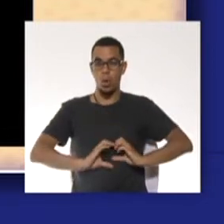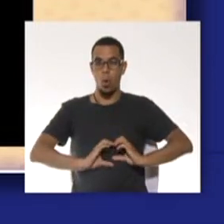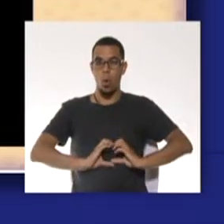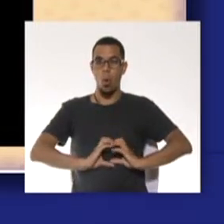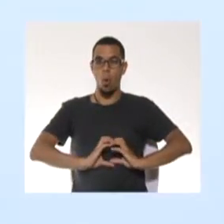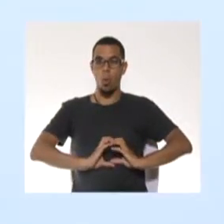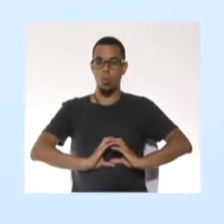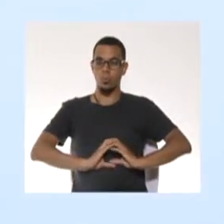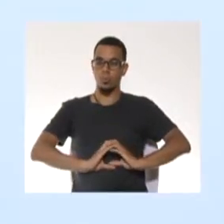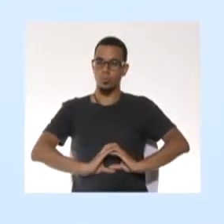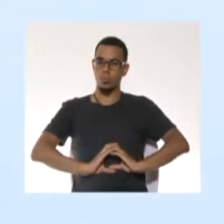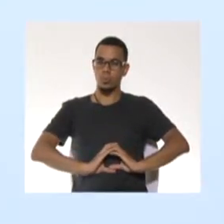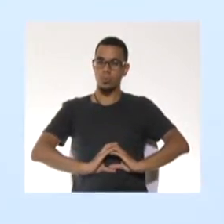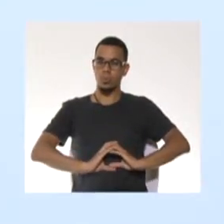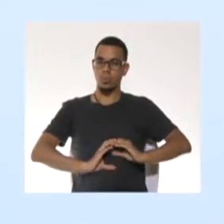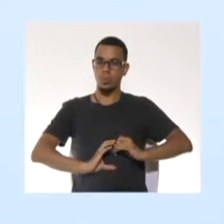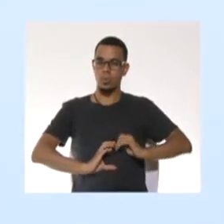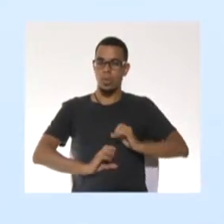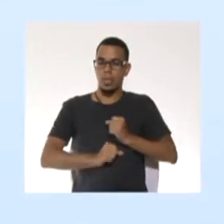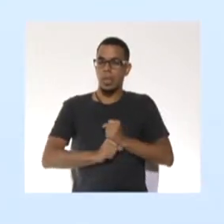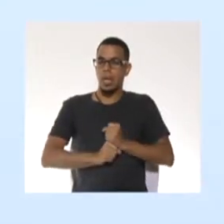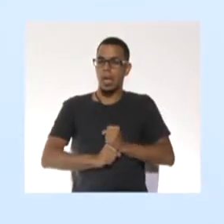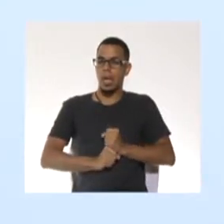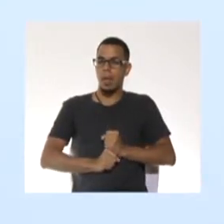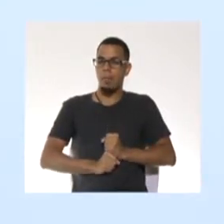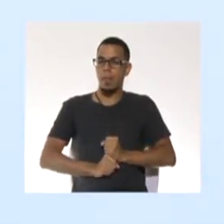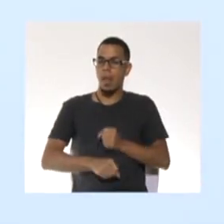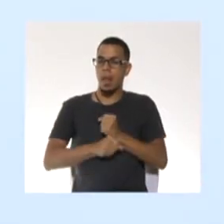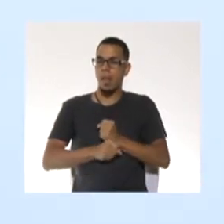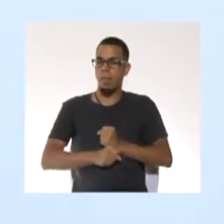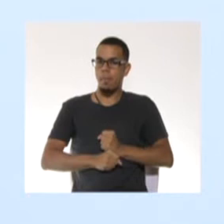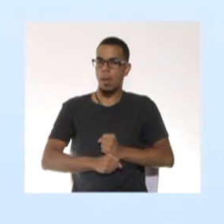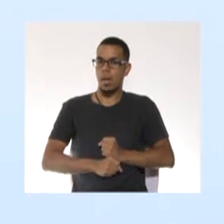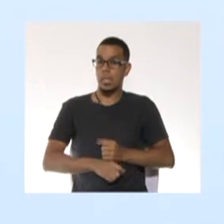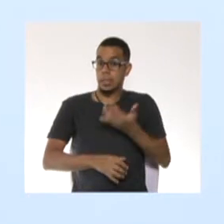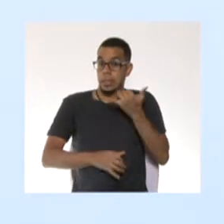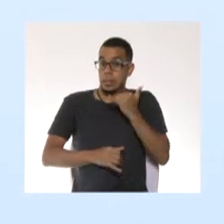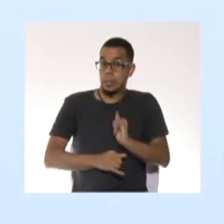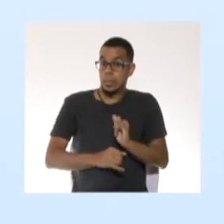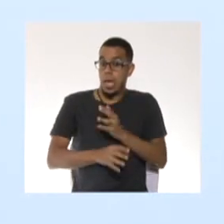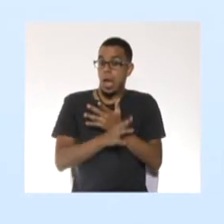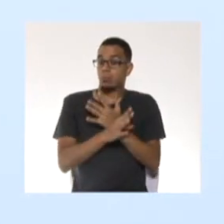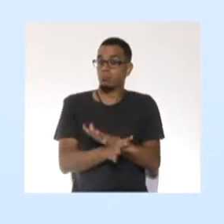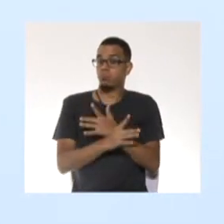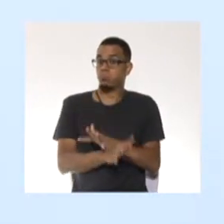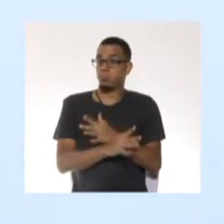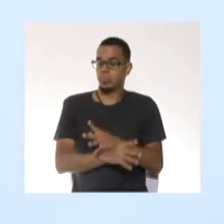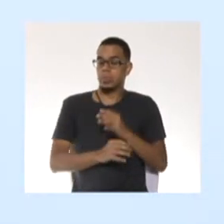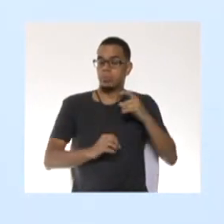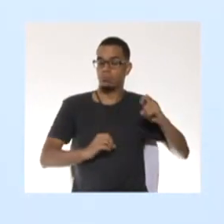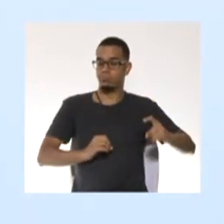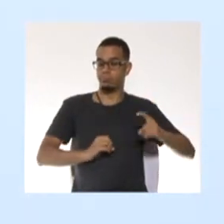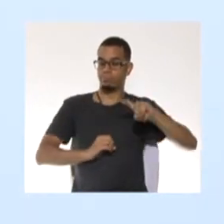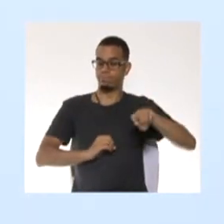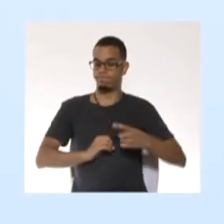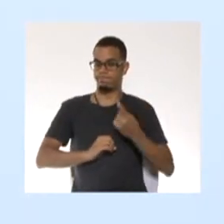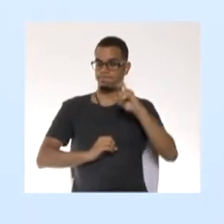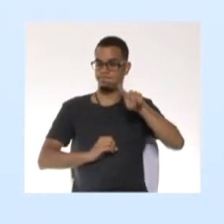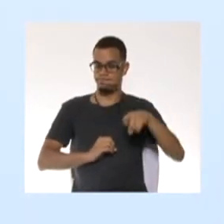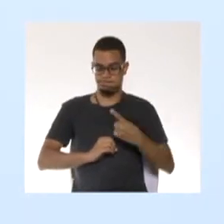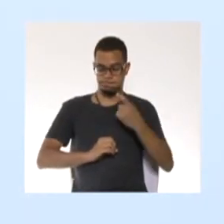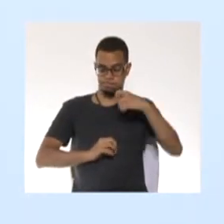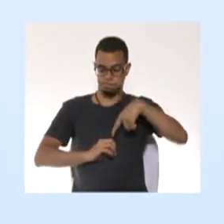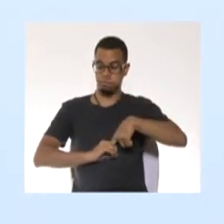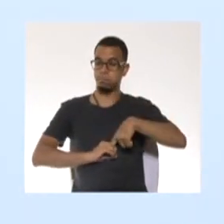en espera de ese espermatozoide. Se va a producir, si hay relaciones sexuales, se va a producir la fecundación. Y van a ser 7 días